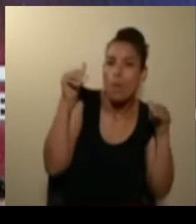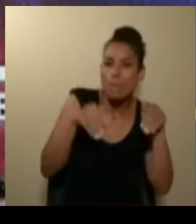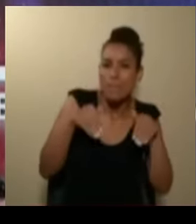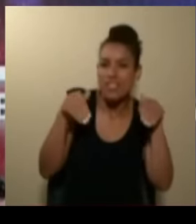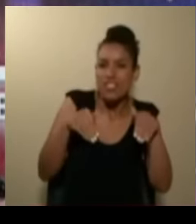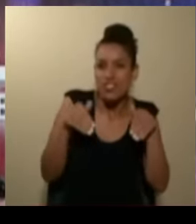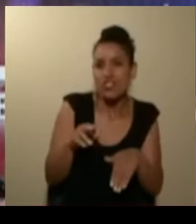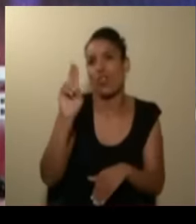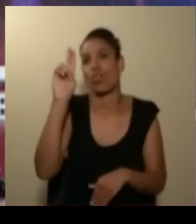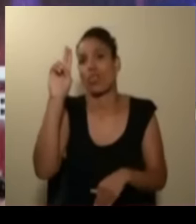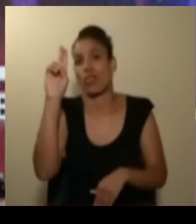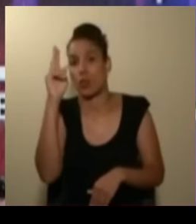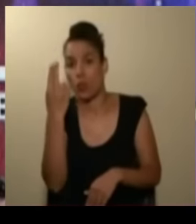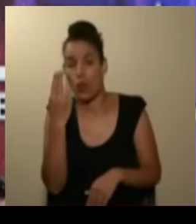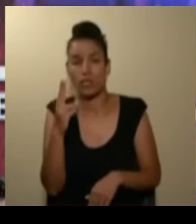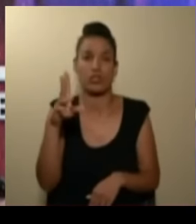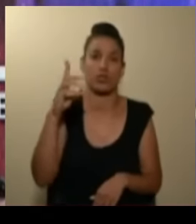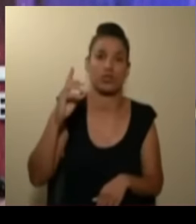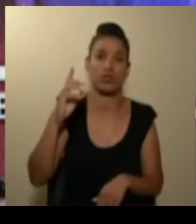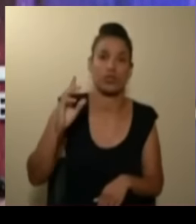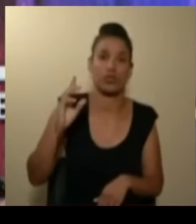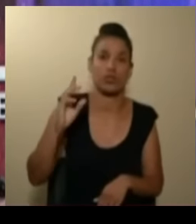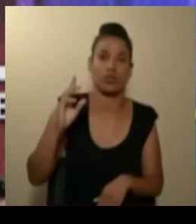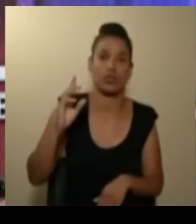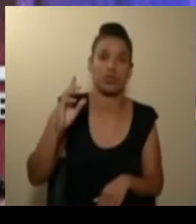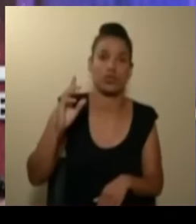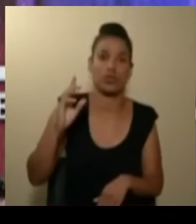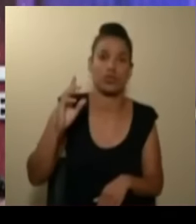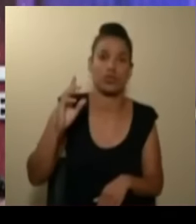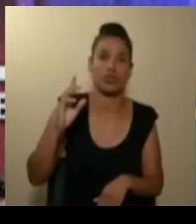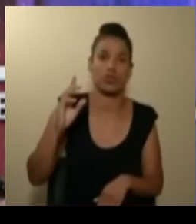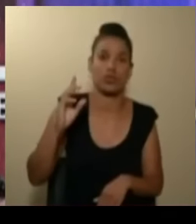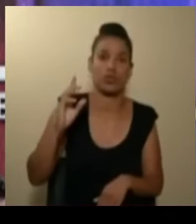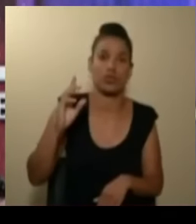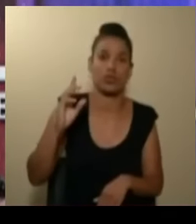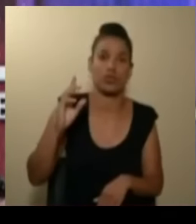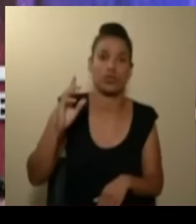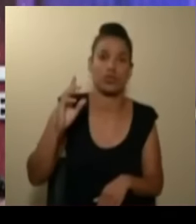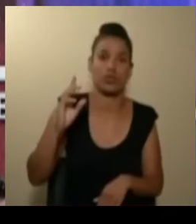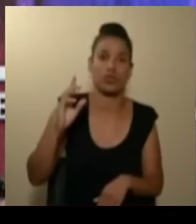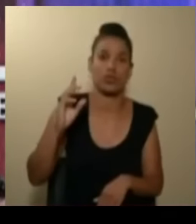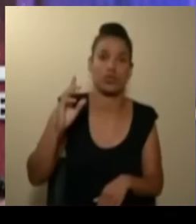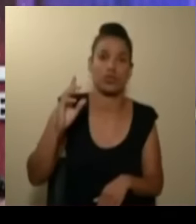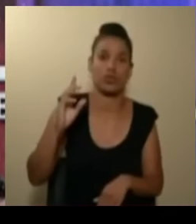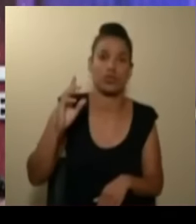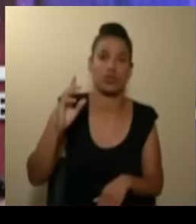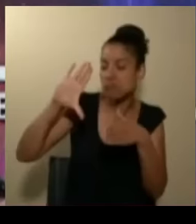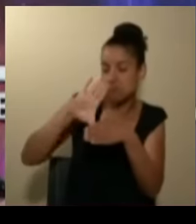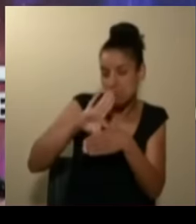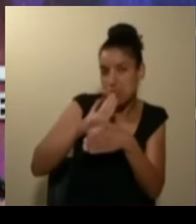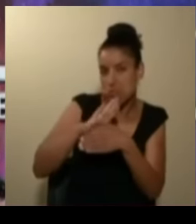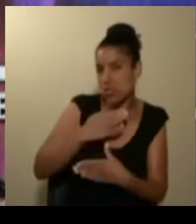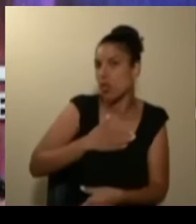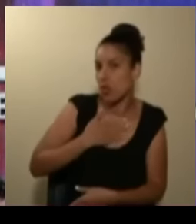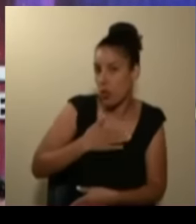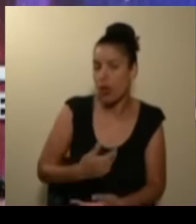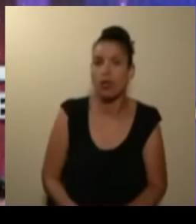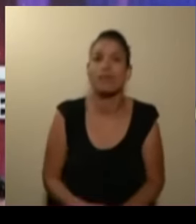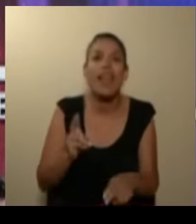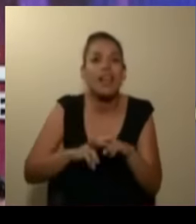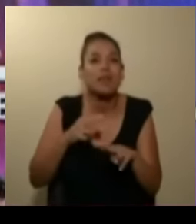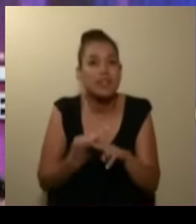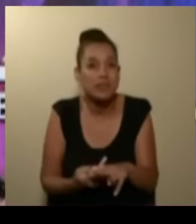involucrados directamente, sus familias, y se juega el futuro del país, claro que sí. Ahora volvemos a decir, en los